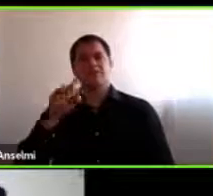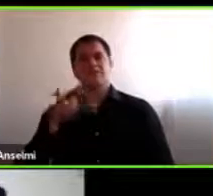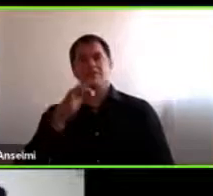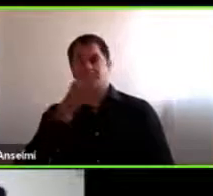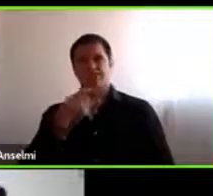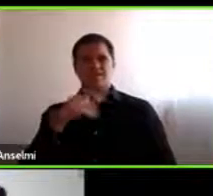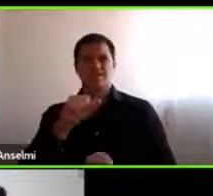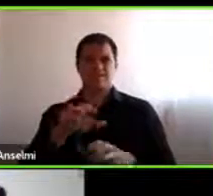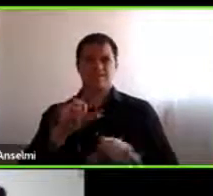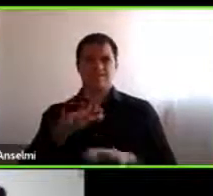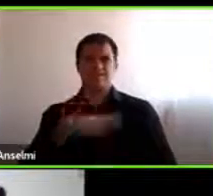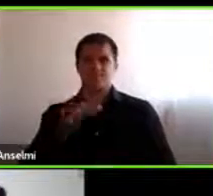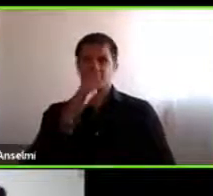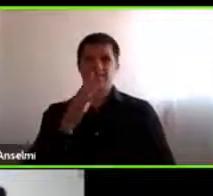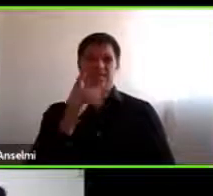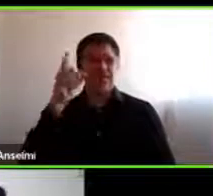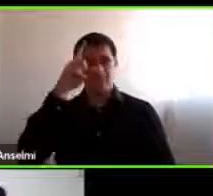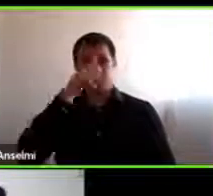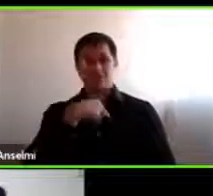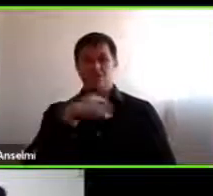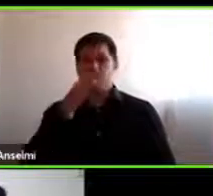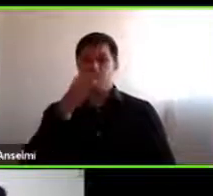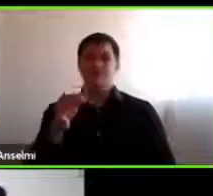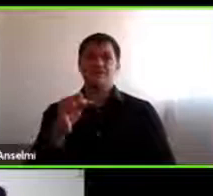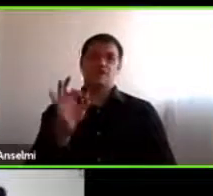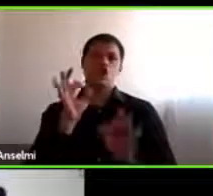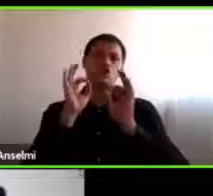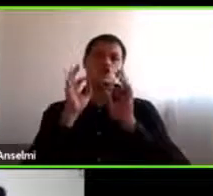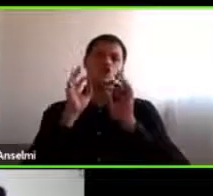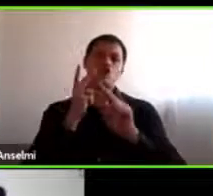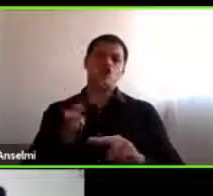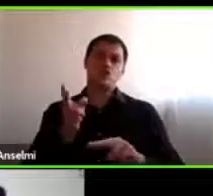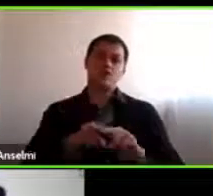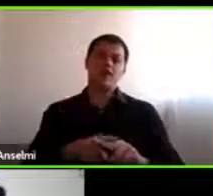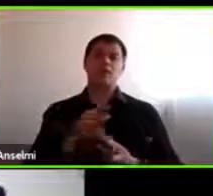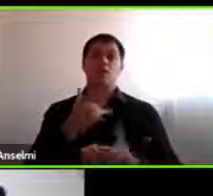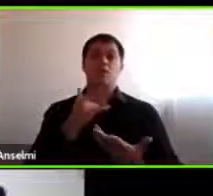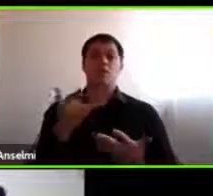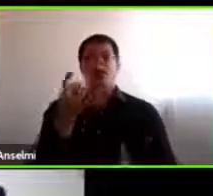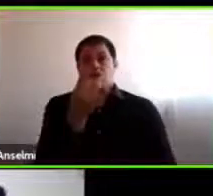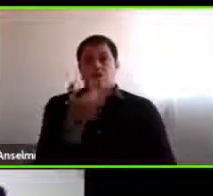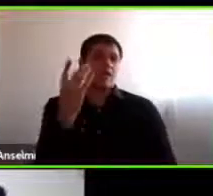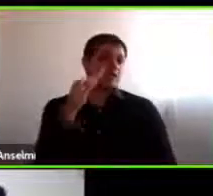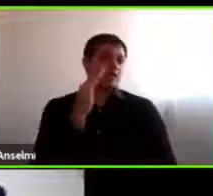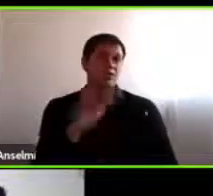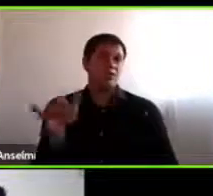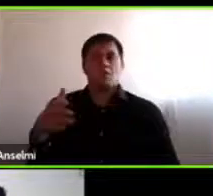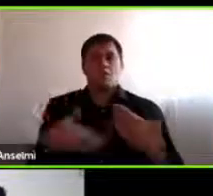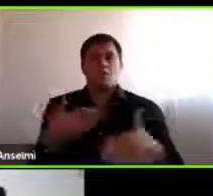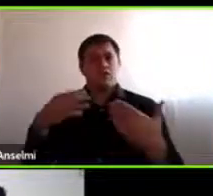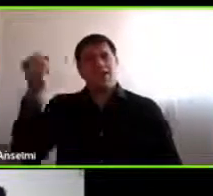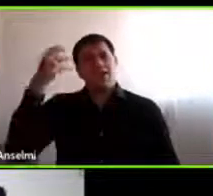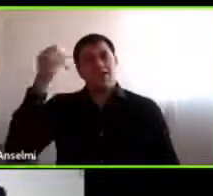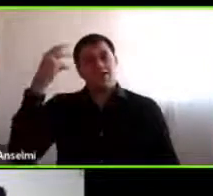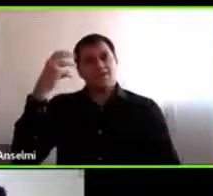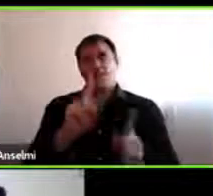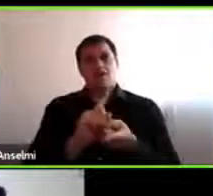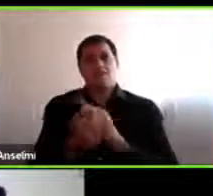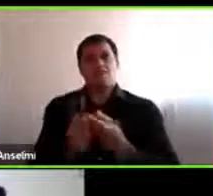difícil decir hasta cuándo es normal en el fondo porque el aprendizaje de cada niño varía varía entre uno y otro